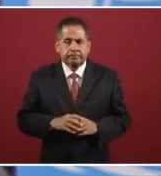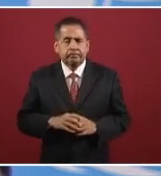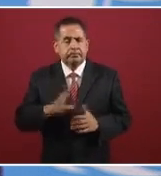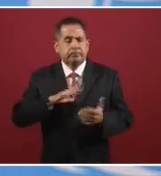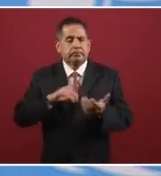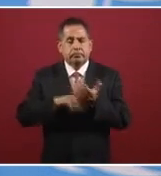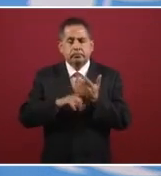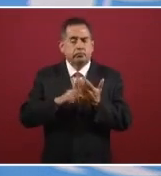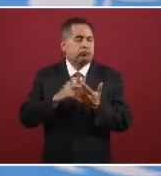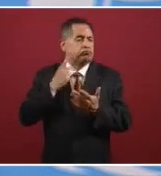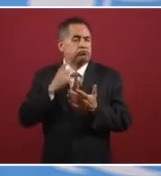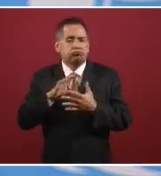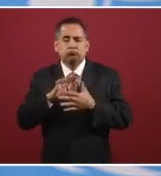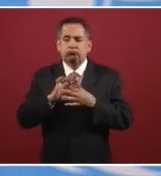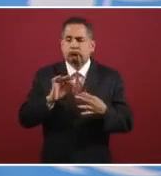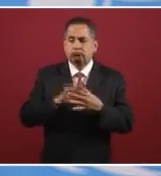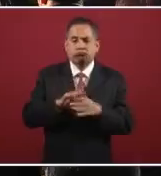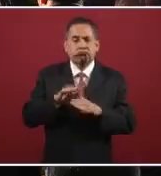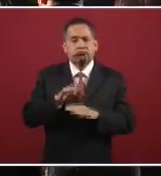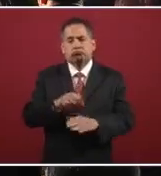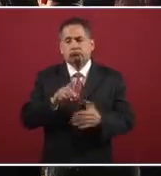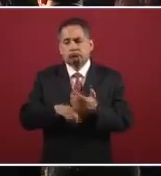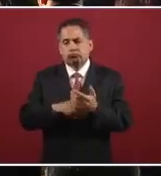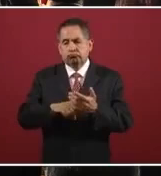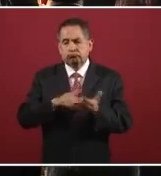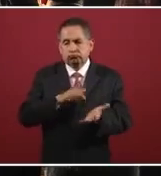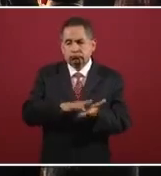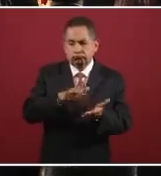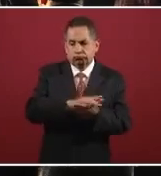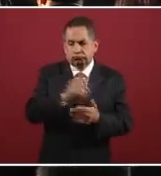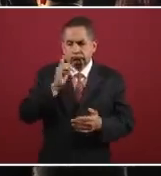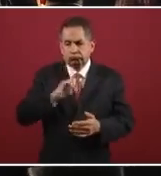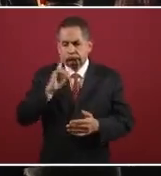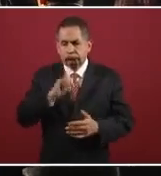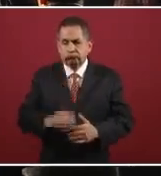una política también de apoyo a mujeres.